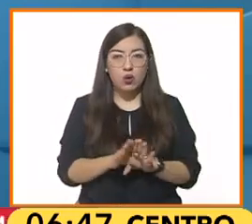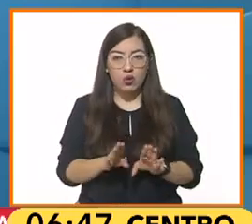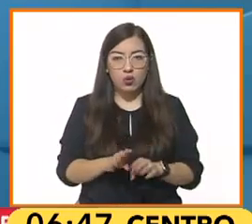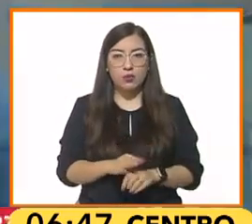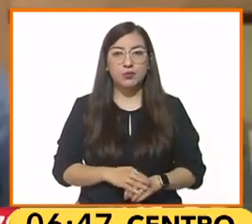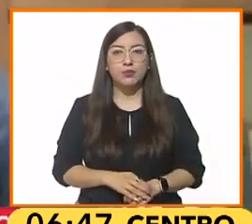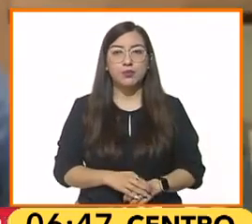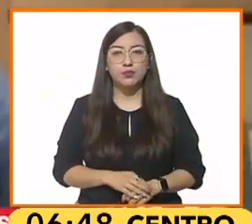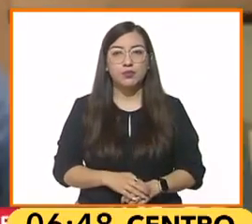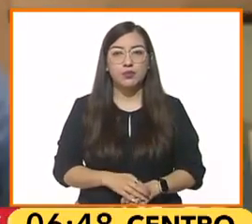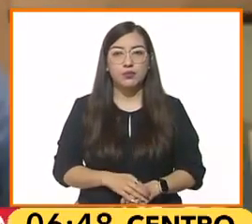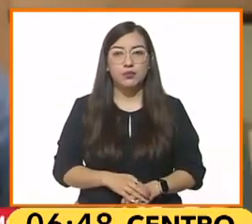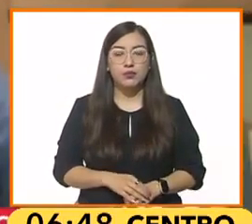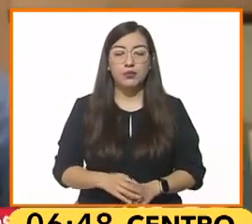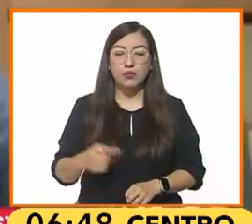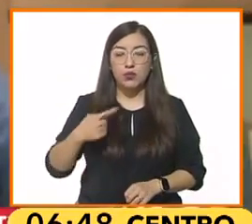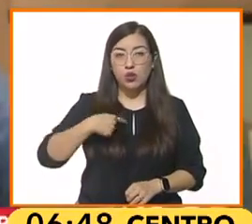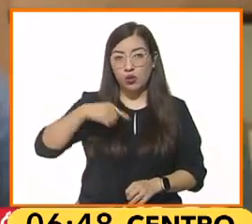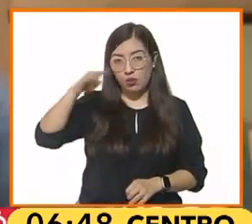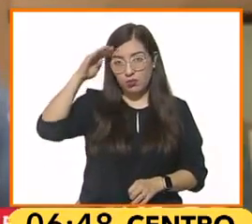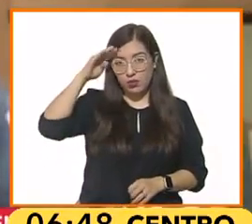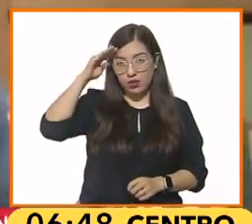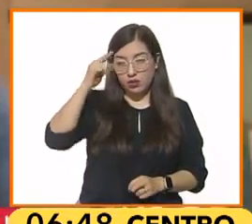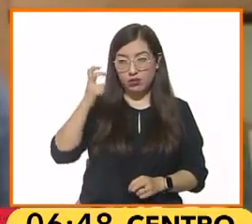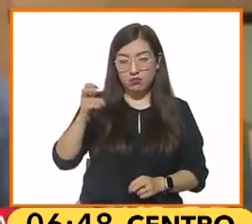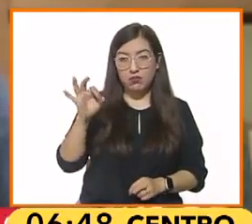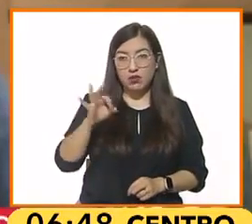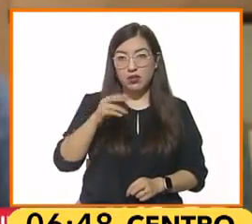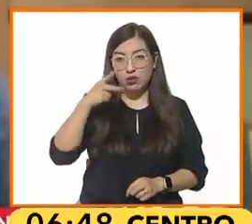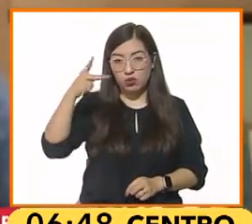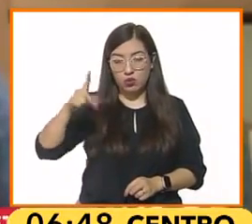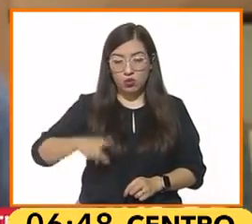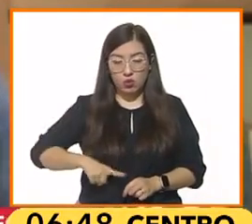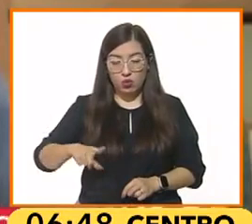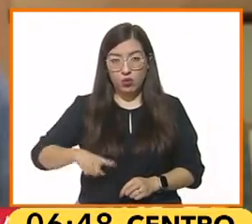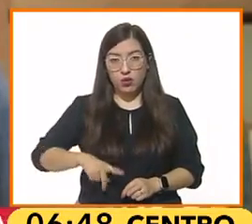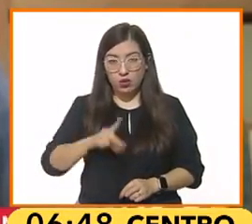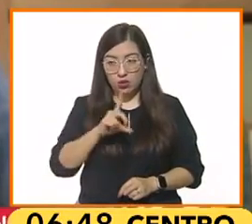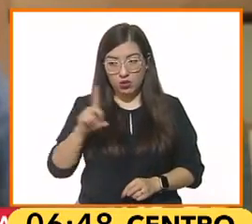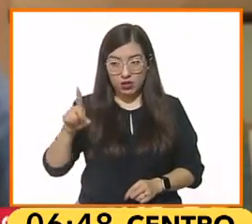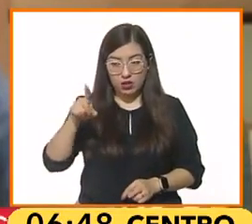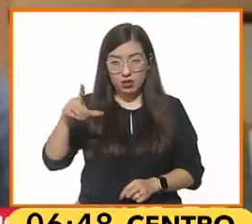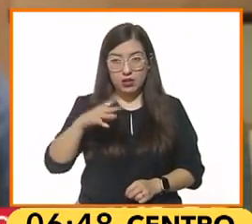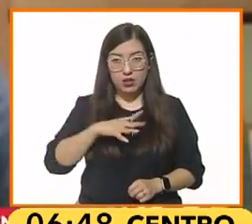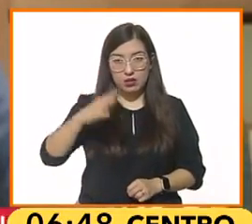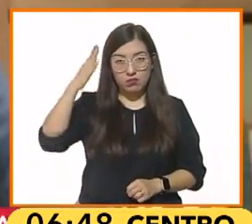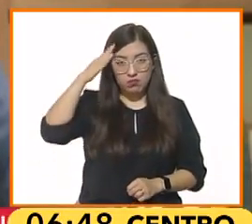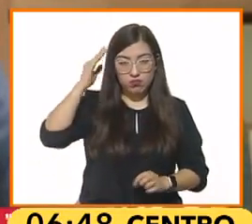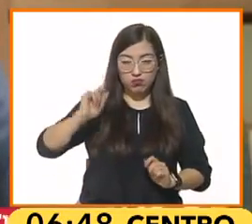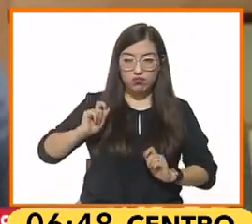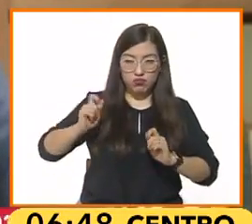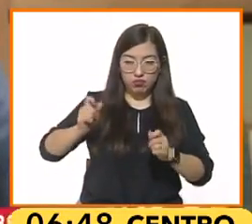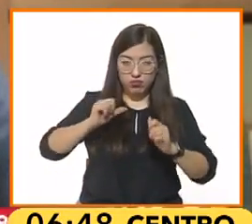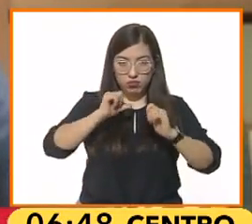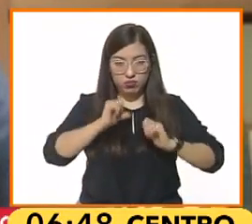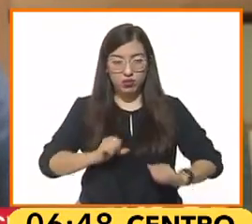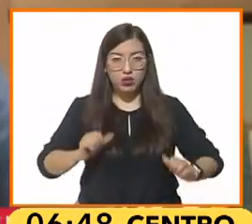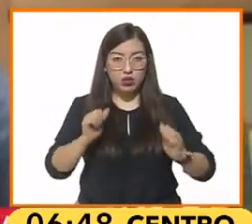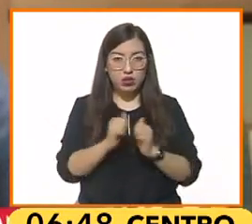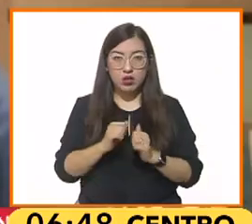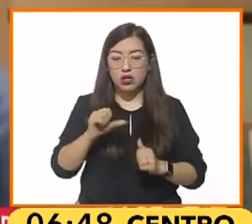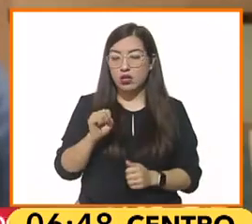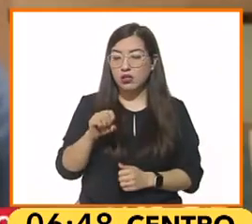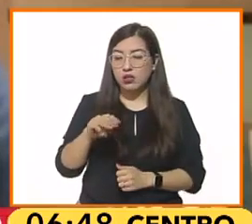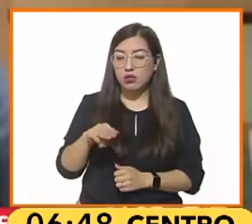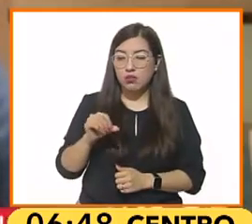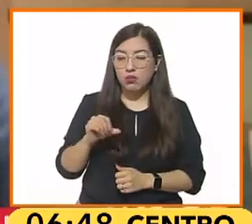Yo pienso que es probable, es altamente probable, mientras el gobierno de derecha en Israel siga estando al mando también ahí, ¿no? Sí. Con Smotrich, con